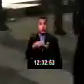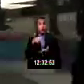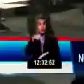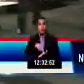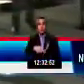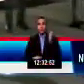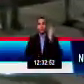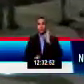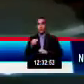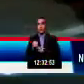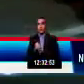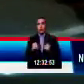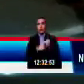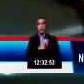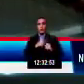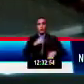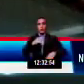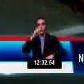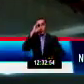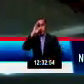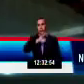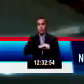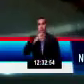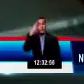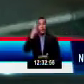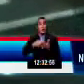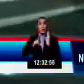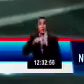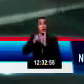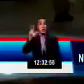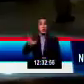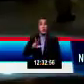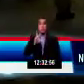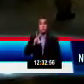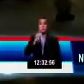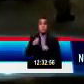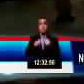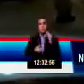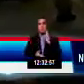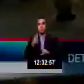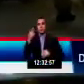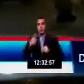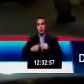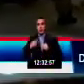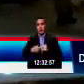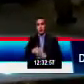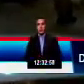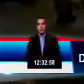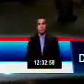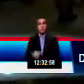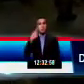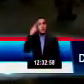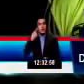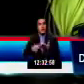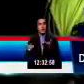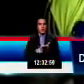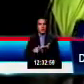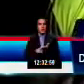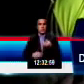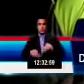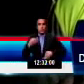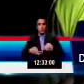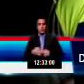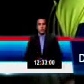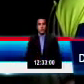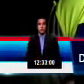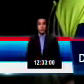fueron llevados hasta la oficina del comando policial, para luego de 3 horas ser trasladados hasta la capital de la República para la audiencia. Se